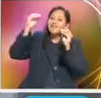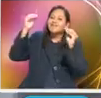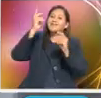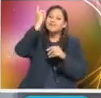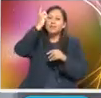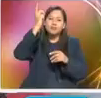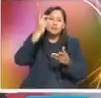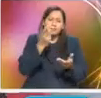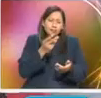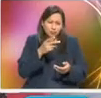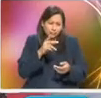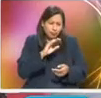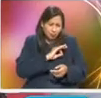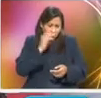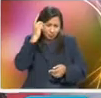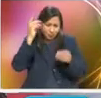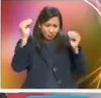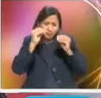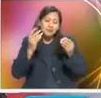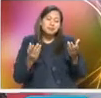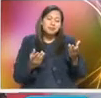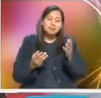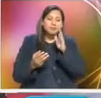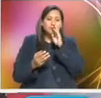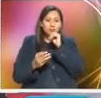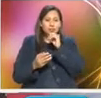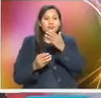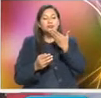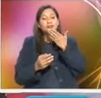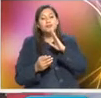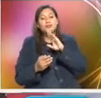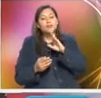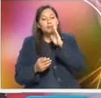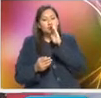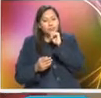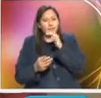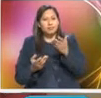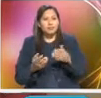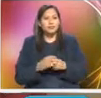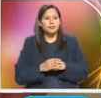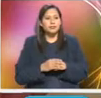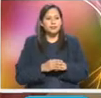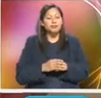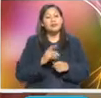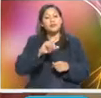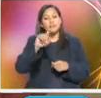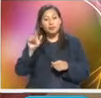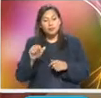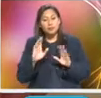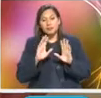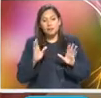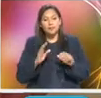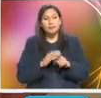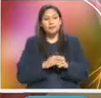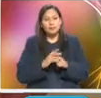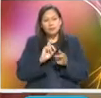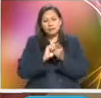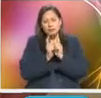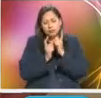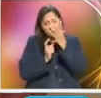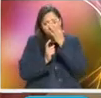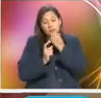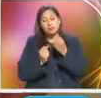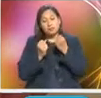cosas no tienen absolutamente nada que ver ni con el bien ni con el mal. A ver si es, ¿no? Y después pueden entrar a una